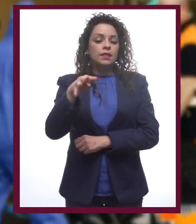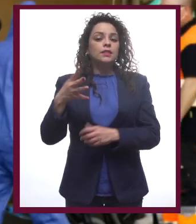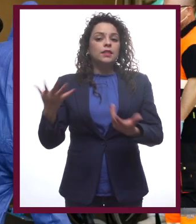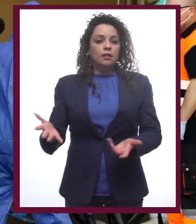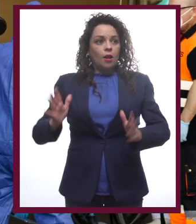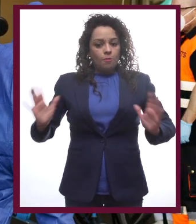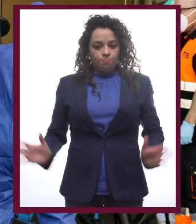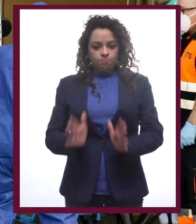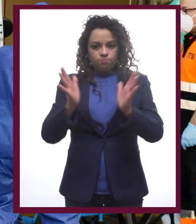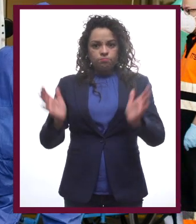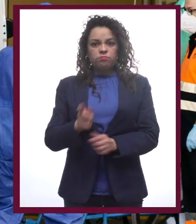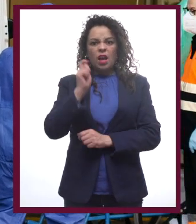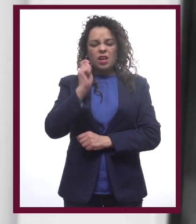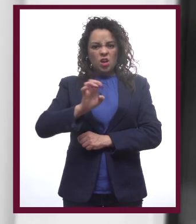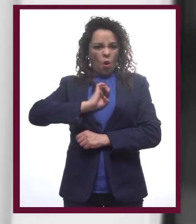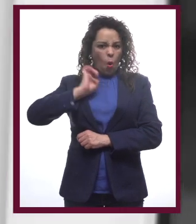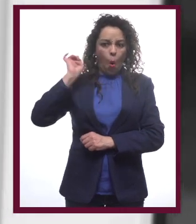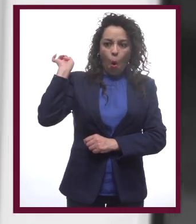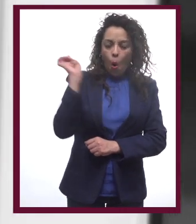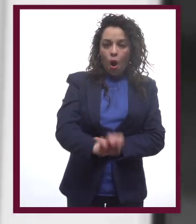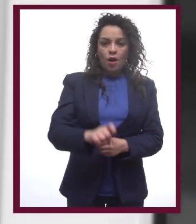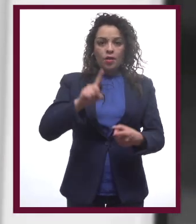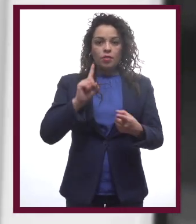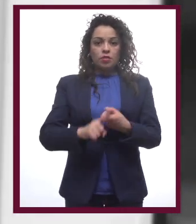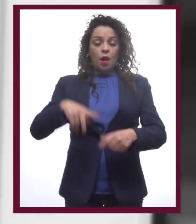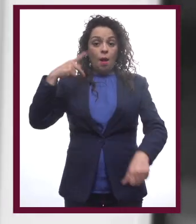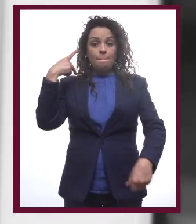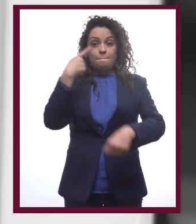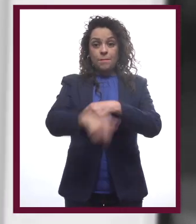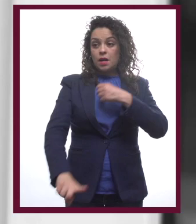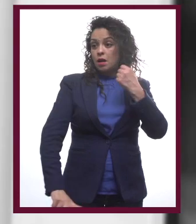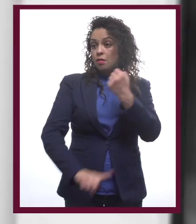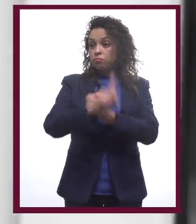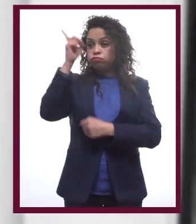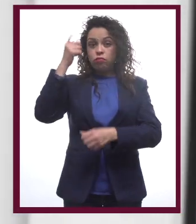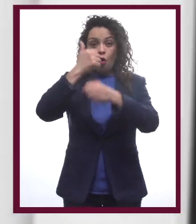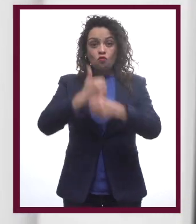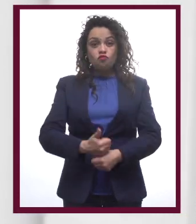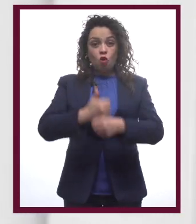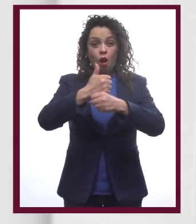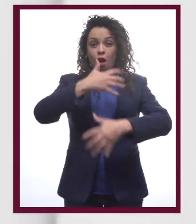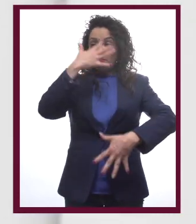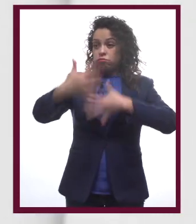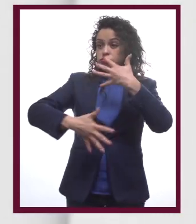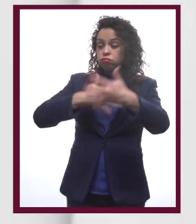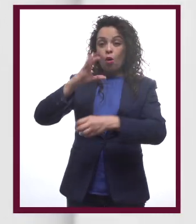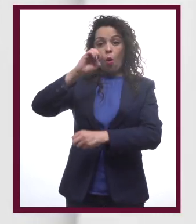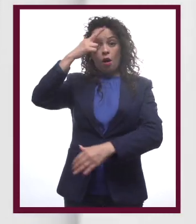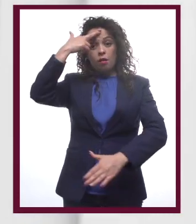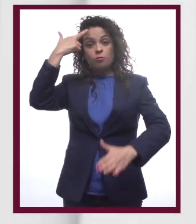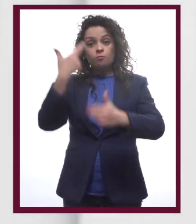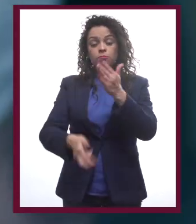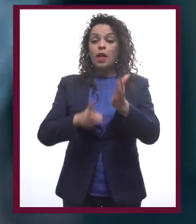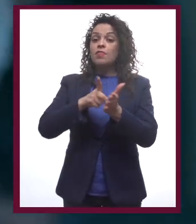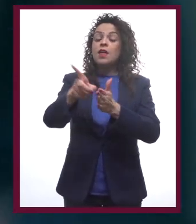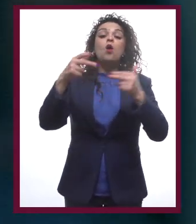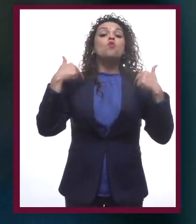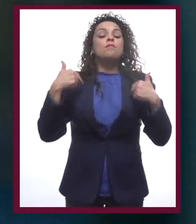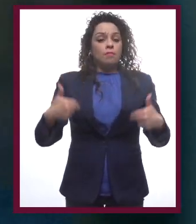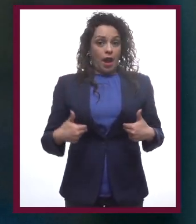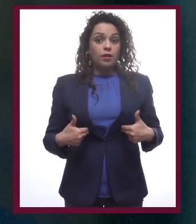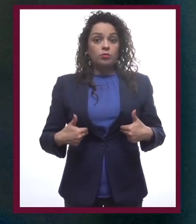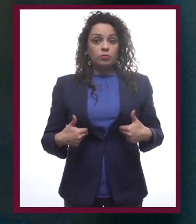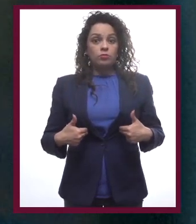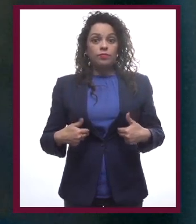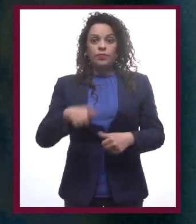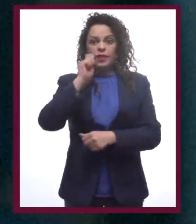COVID-19, fomenta discursos de odio, potencia el riesgo de conflicto, la violencia y las violaciones de los